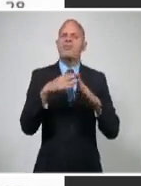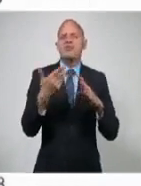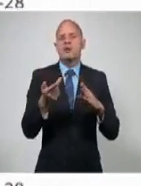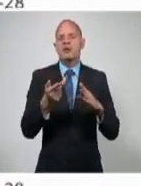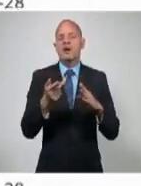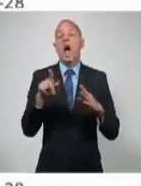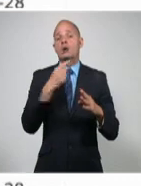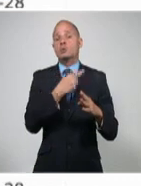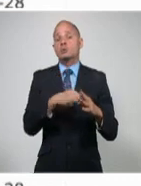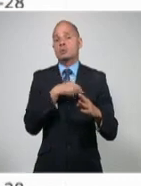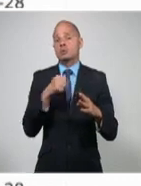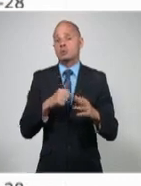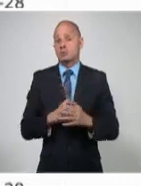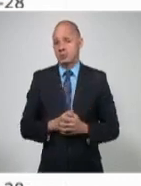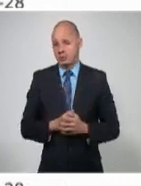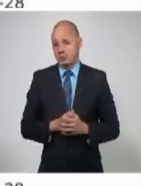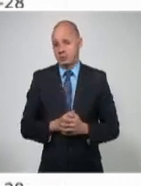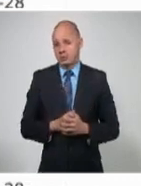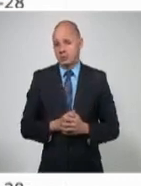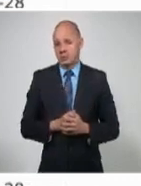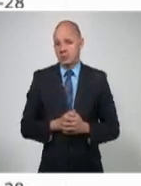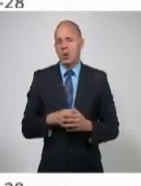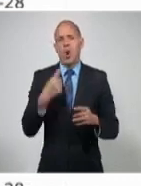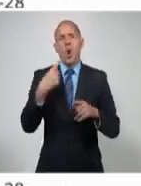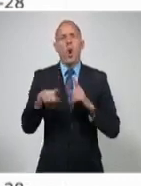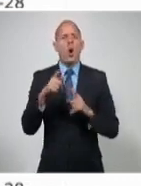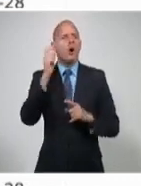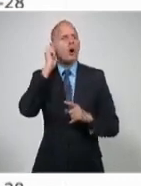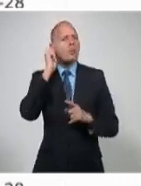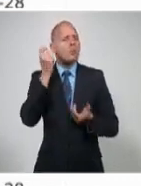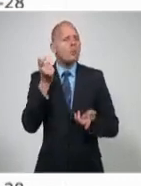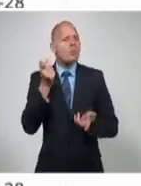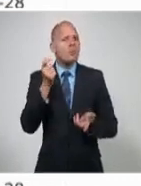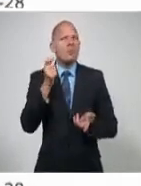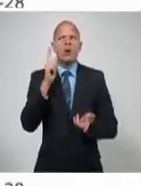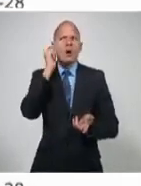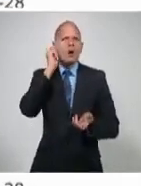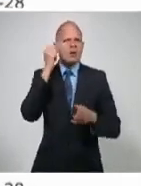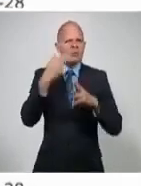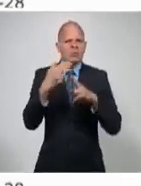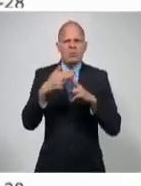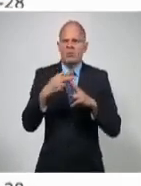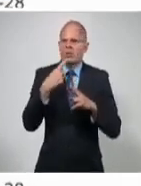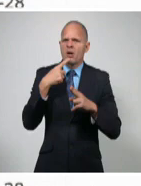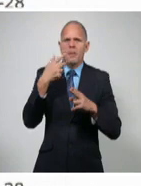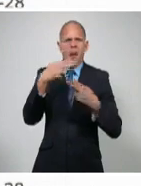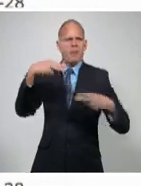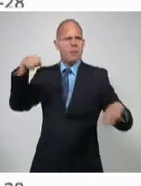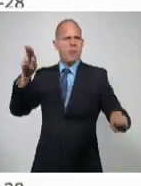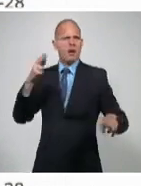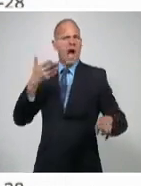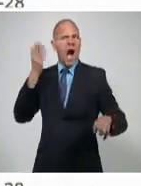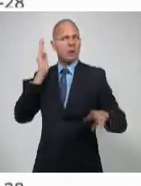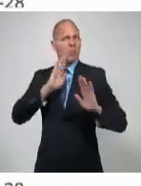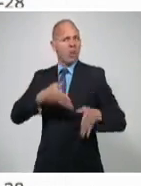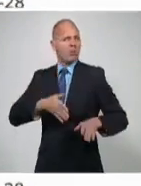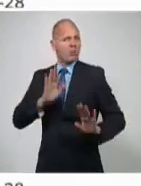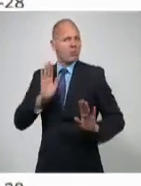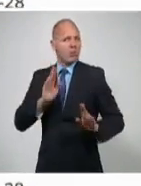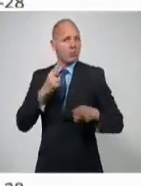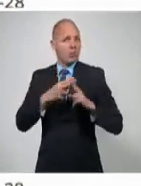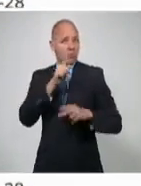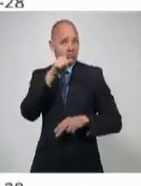Guerra. Bueno, pero ¿han oído hablar de Isadora Duncan? Una famosa bailarina norteamericana. Murió en 1927. También está en la lista. Mírenla